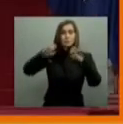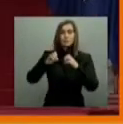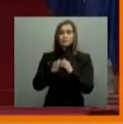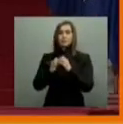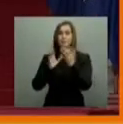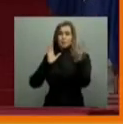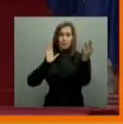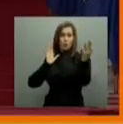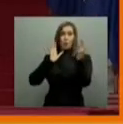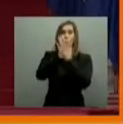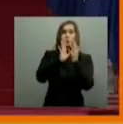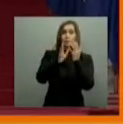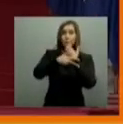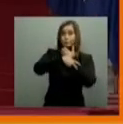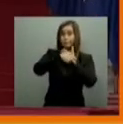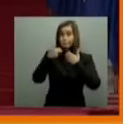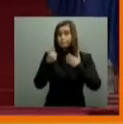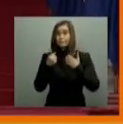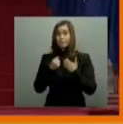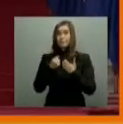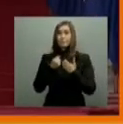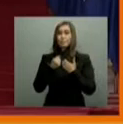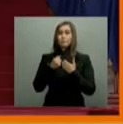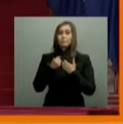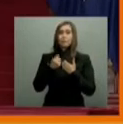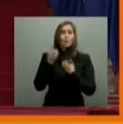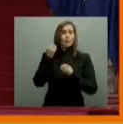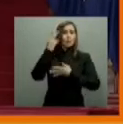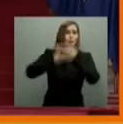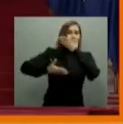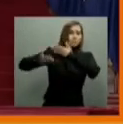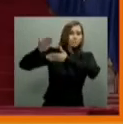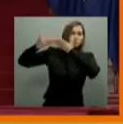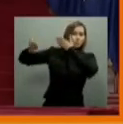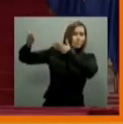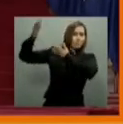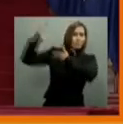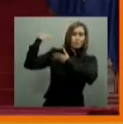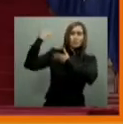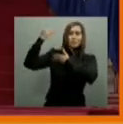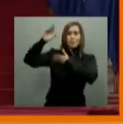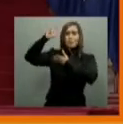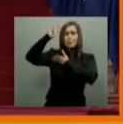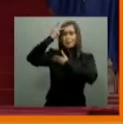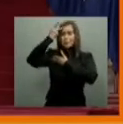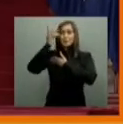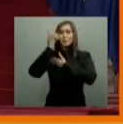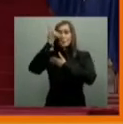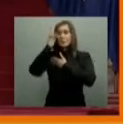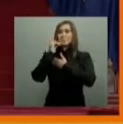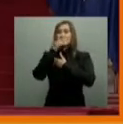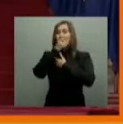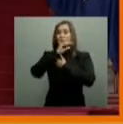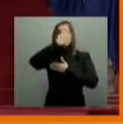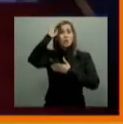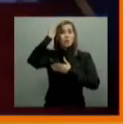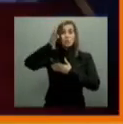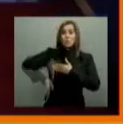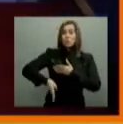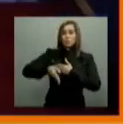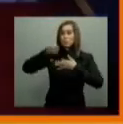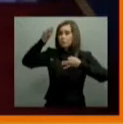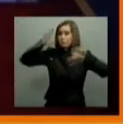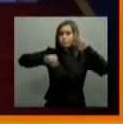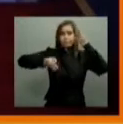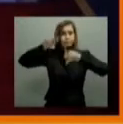porque en el 2020 no estábamos exportando prácticamente nada porque todos los países estaban cerrados y prácticamente no había exportaciones hay que